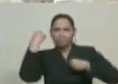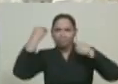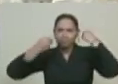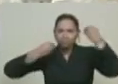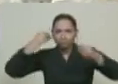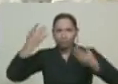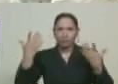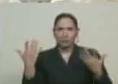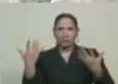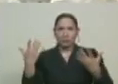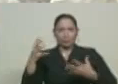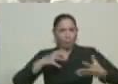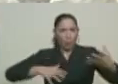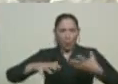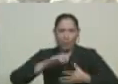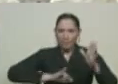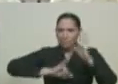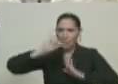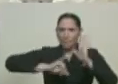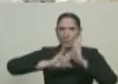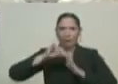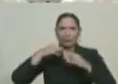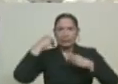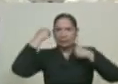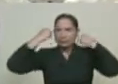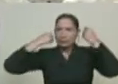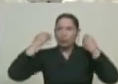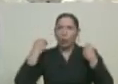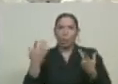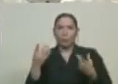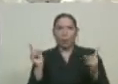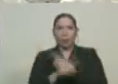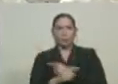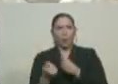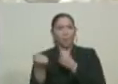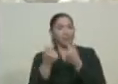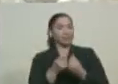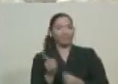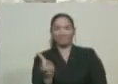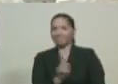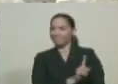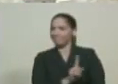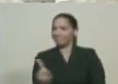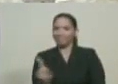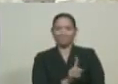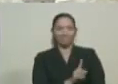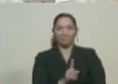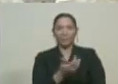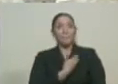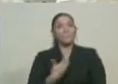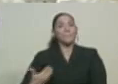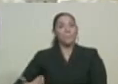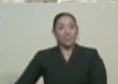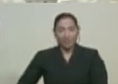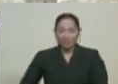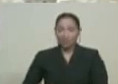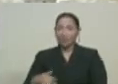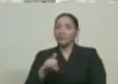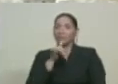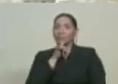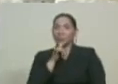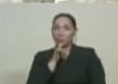en la inflación porque entonces ahorita tienen que ajustar los precios. No, no señor. El presidente de la República